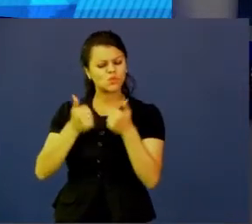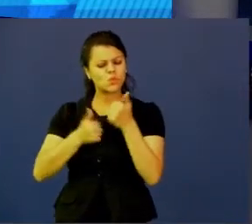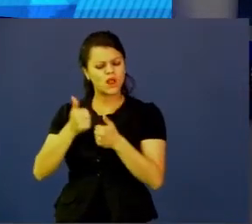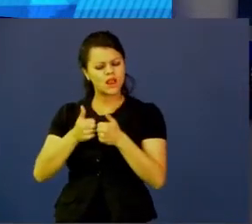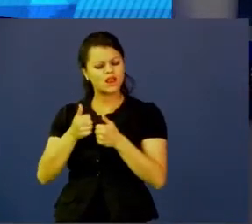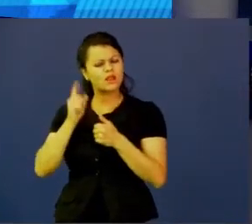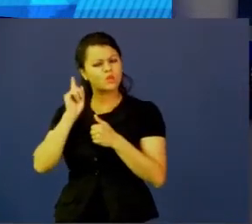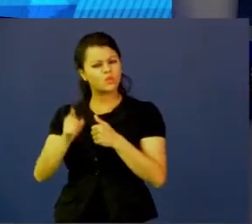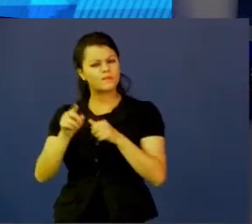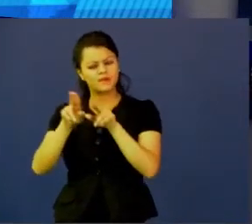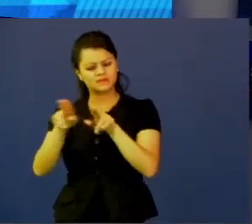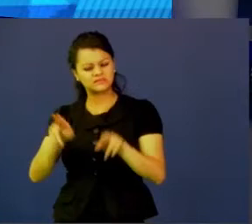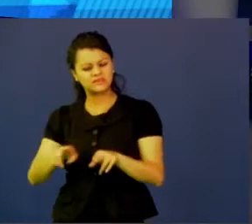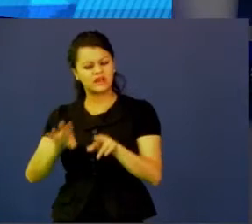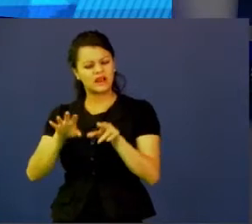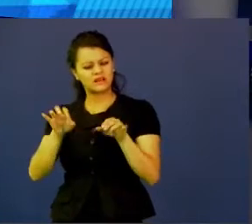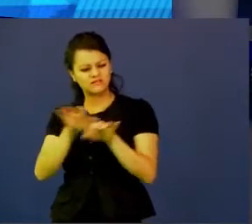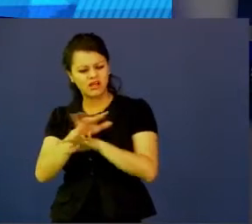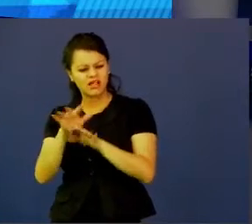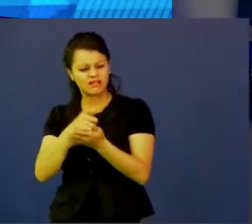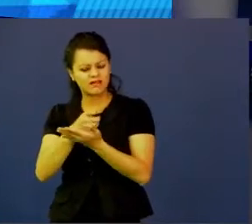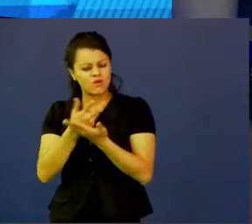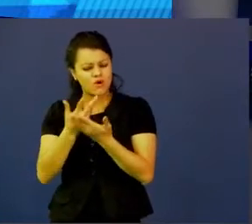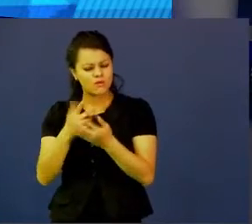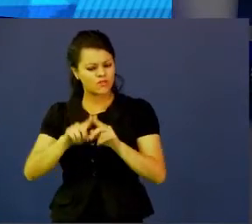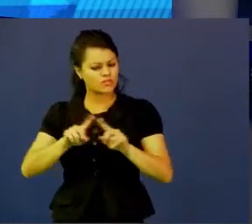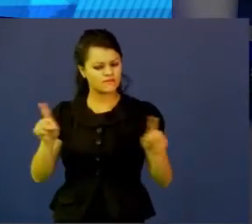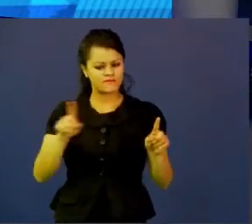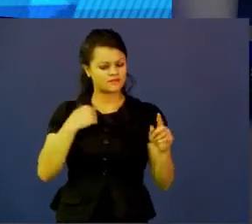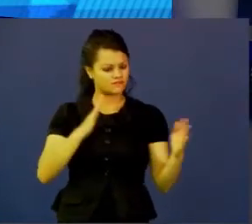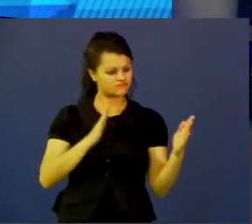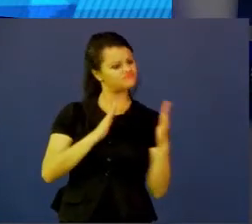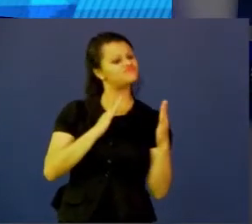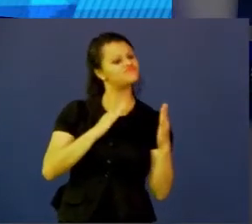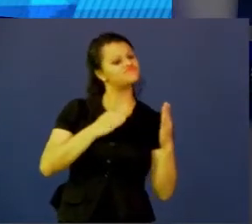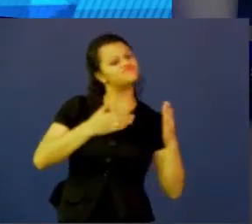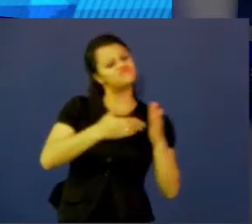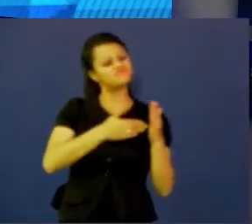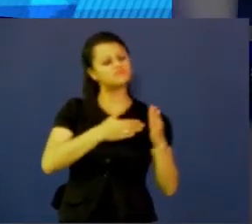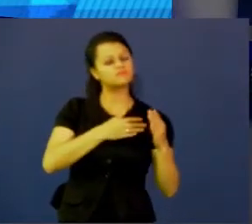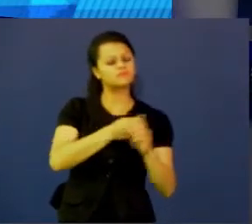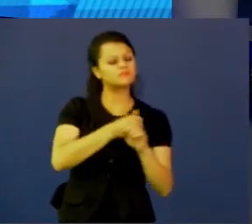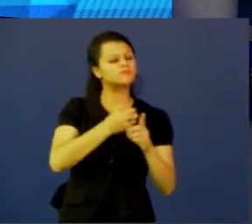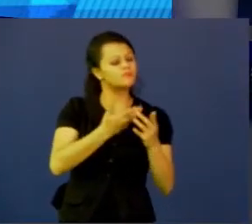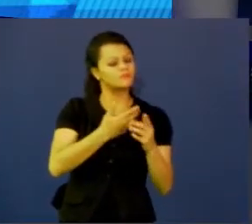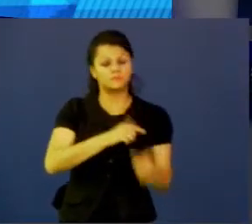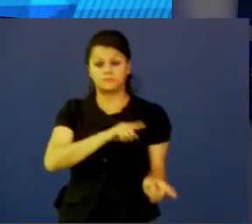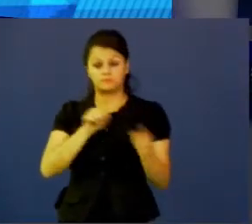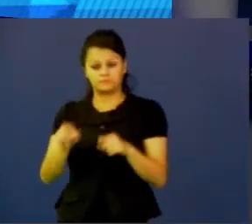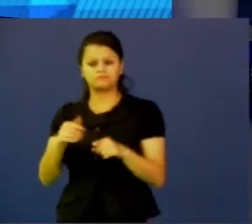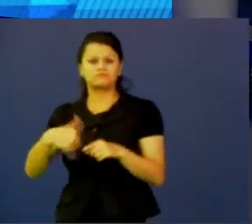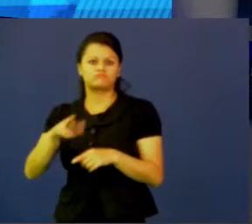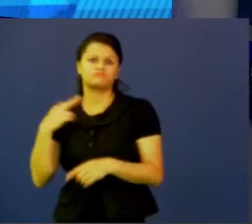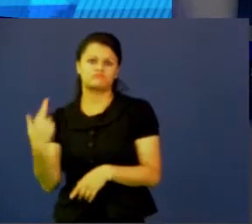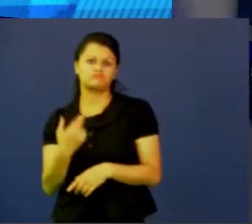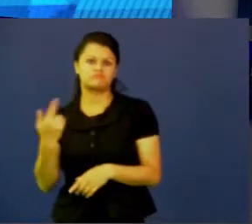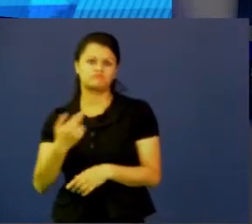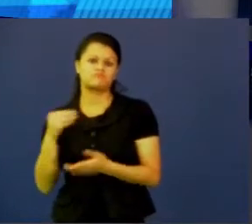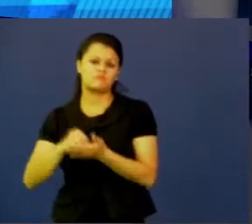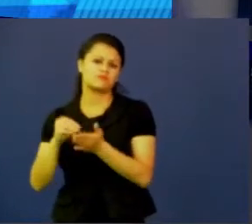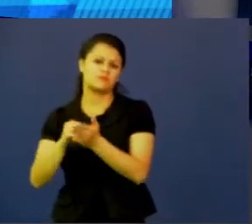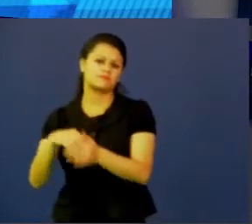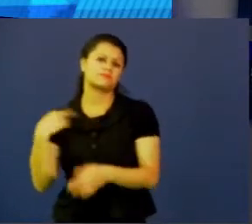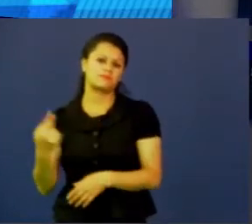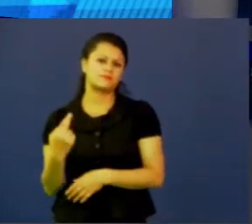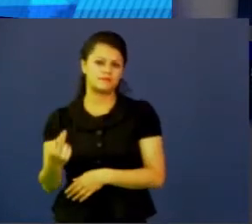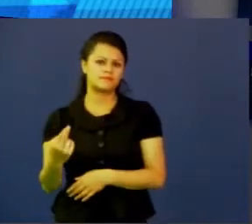diferencian del matoneo clásico. Lo primero es que es repetido. Tal vez ese pues sí tenía que ver con el otro ciberacoso. Pero no se